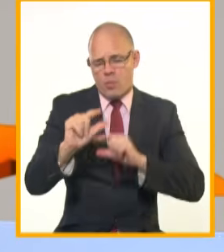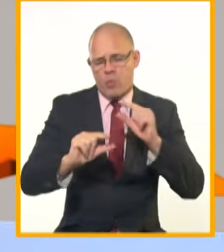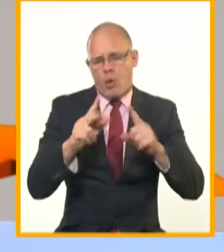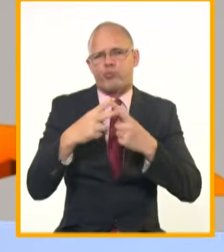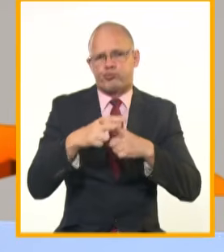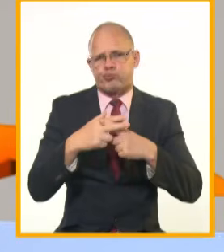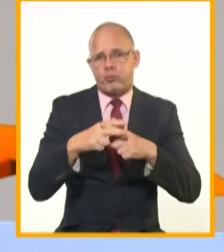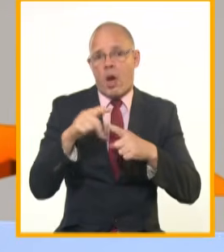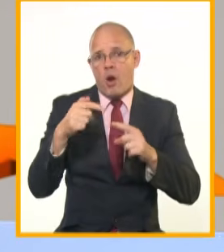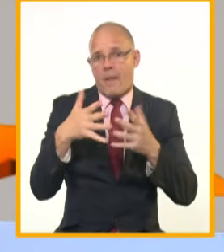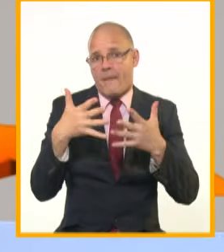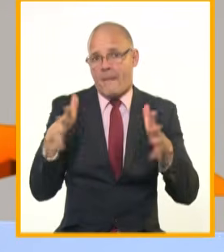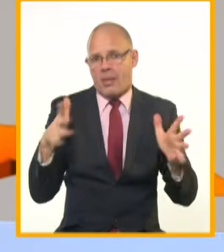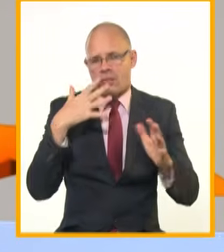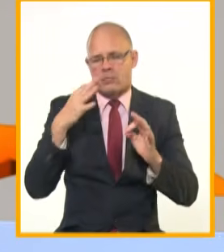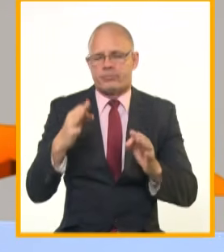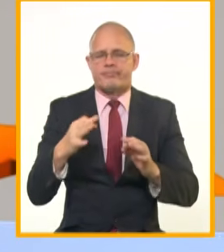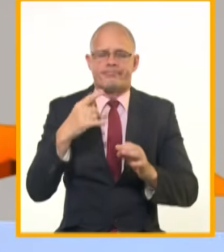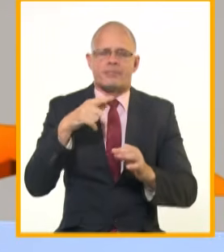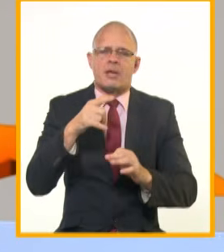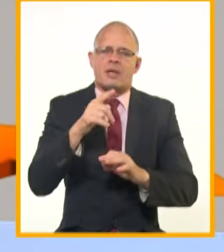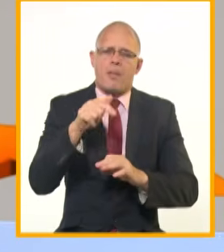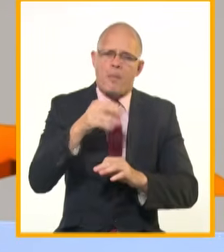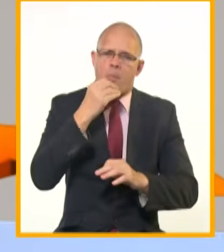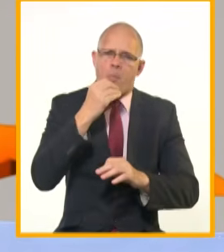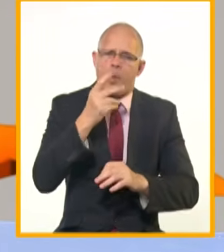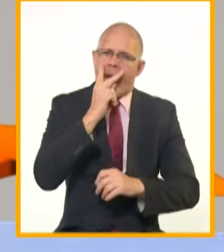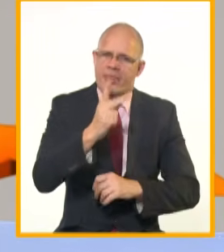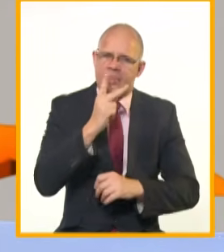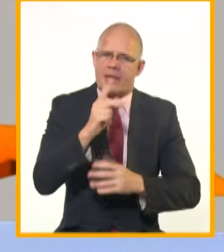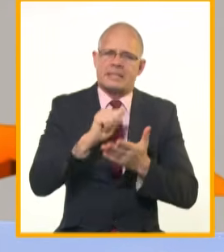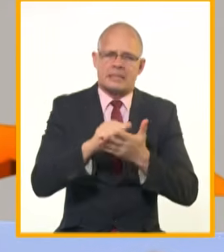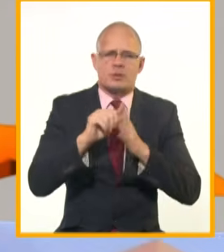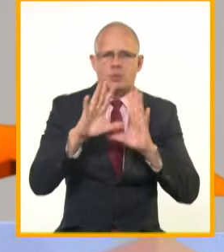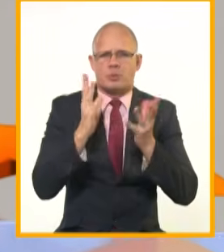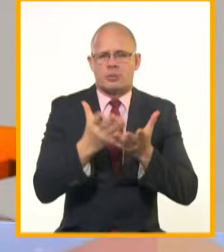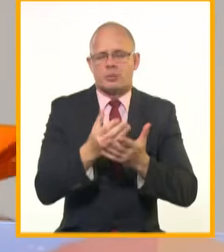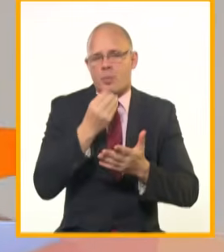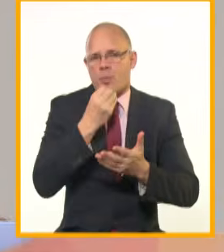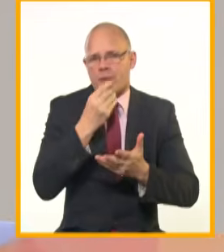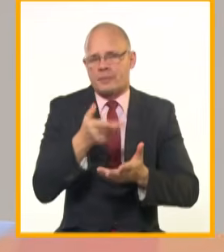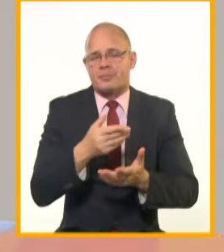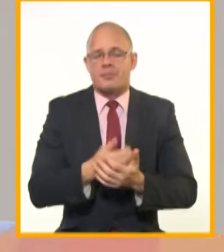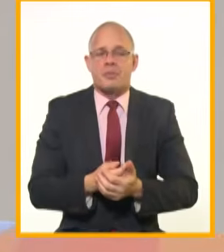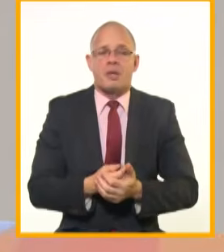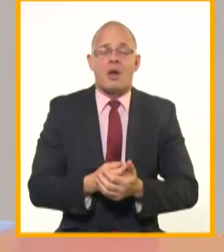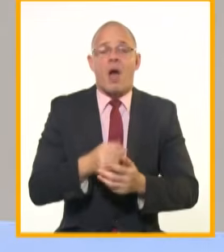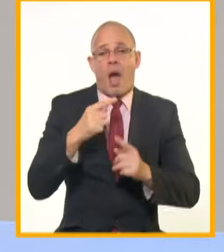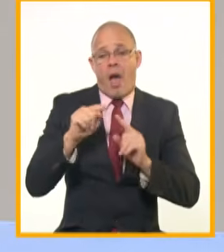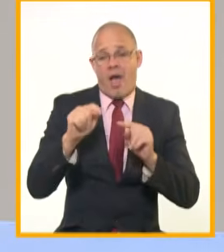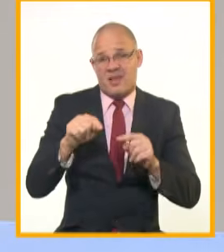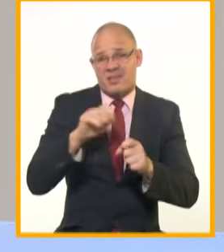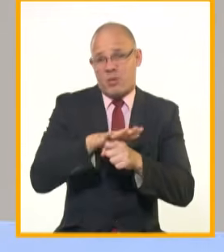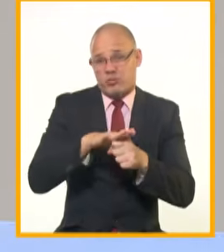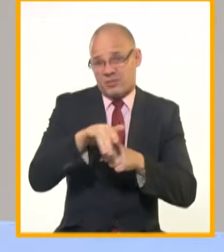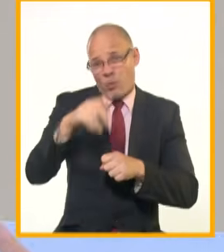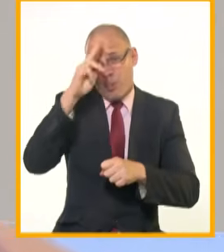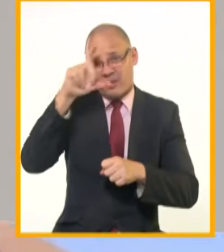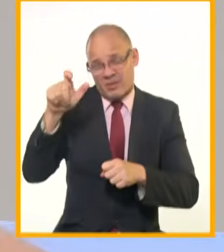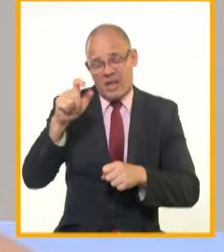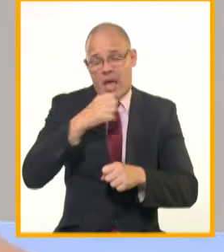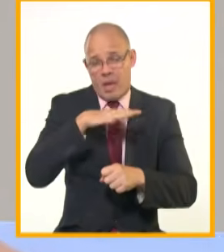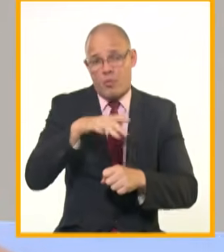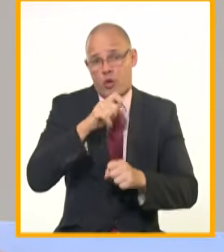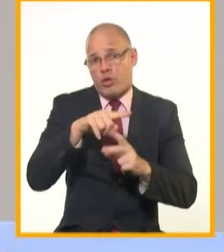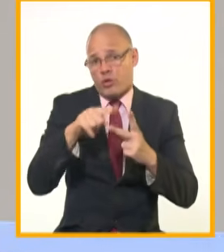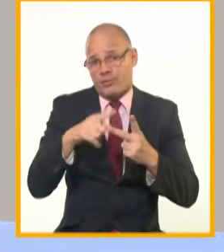ido creciendo paulatinamente para lograr el servicio que se requiere. Nosotros en el hospital Leopoldito Martínez, por ejemplo, para ponerle solo 2 ejemplos,